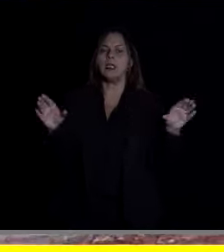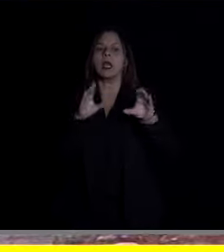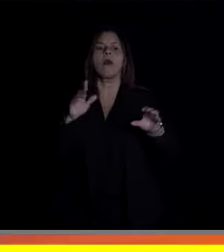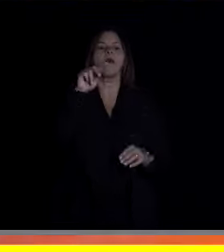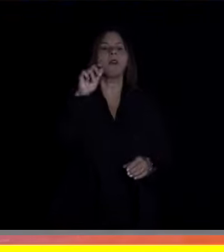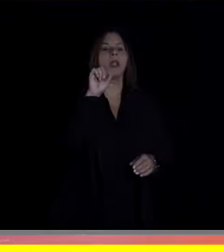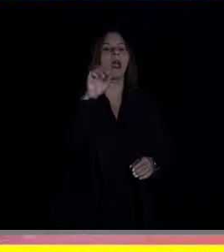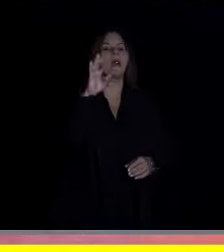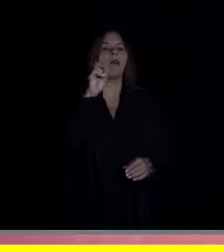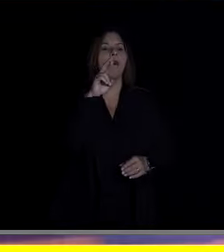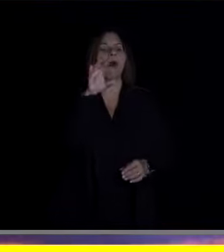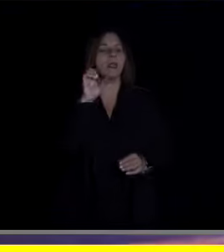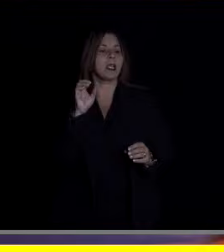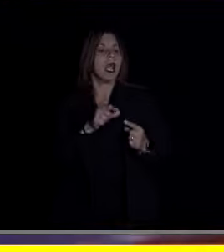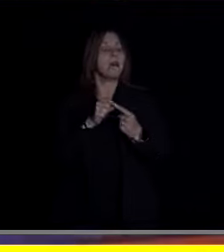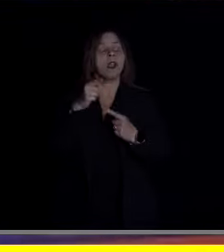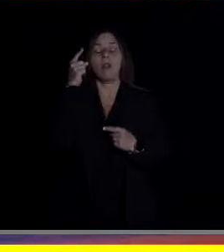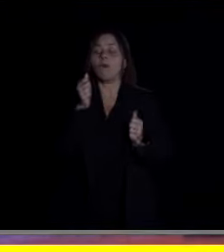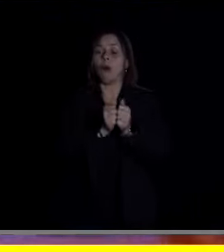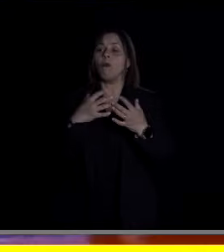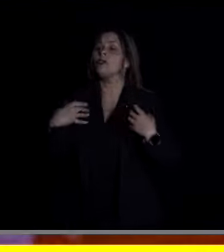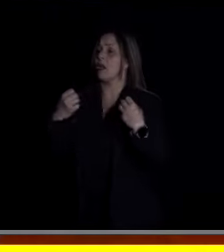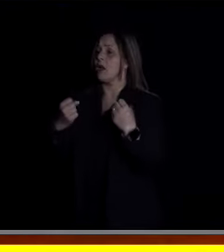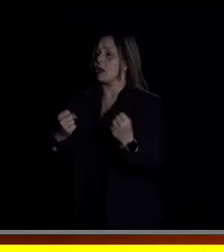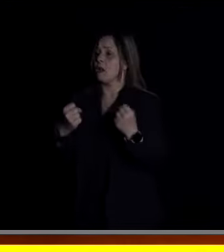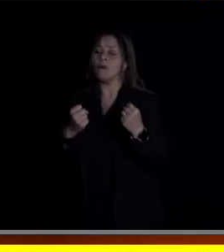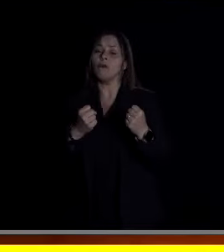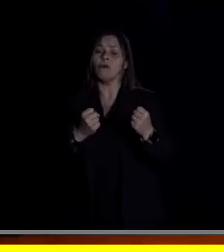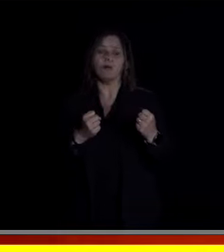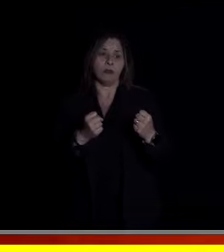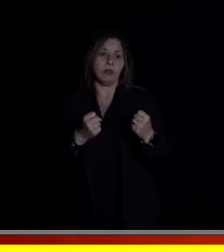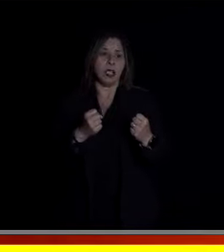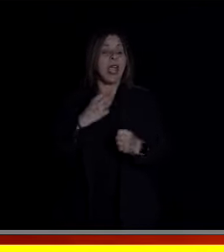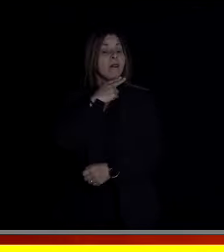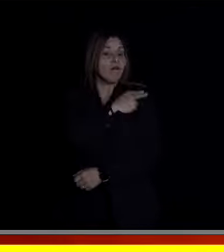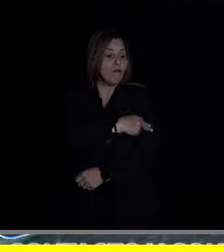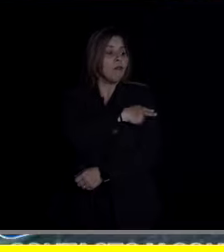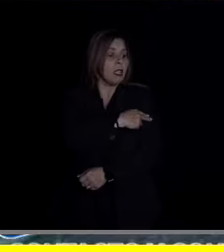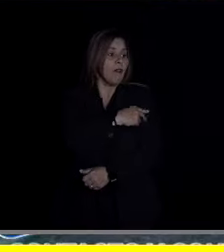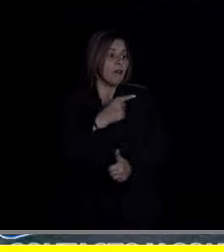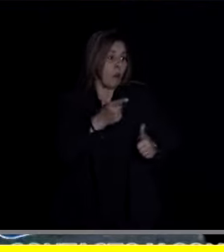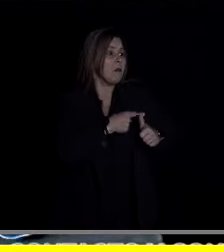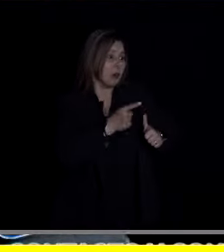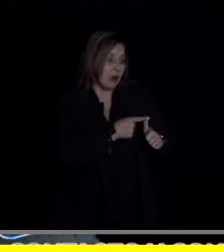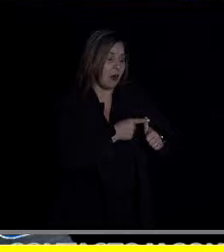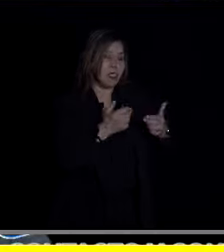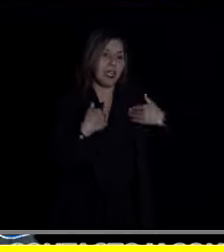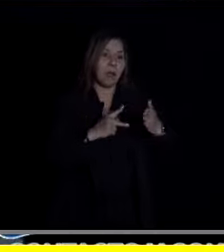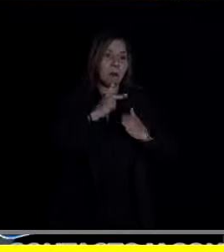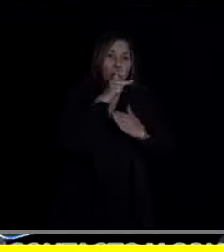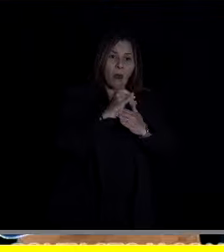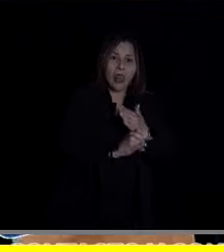force especial con los componentes de salud e instituciones hospitalarias. Fuimos pioneros al lanzar el proyecto